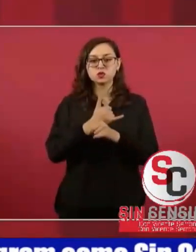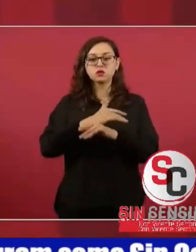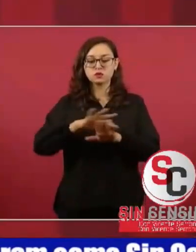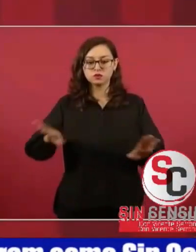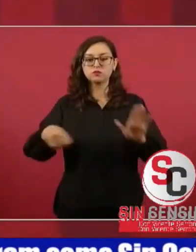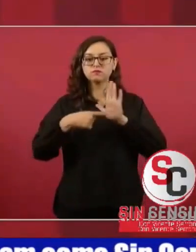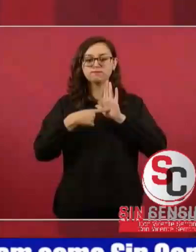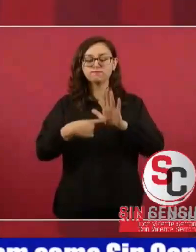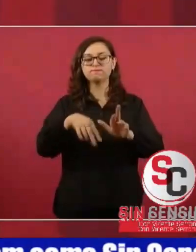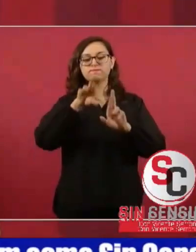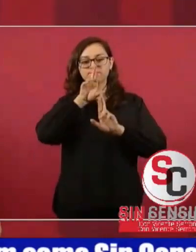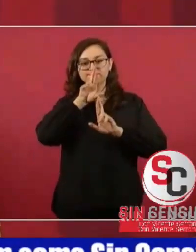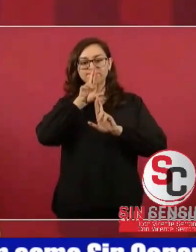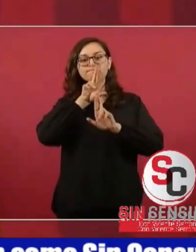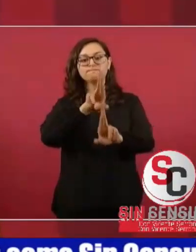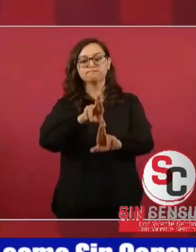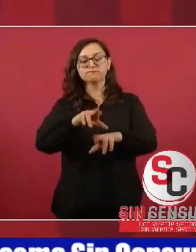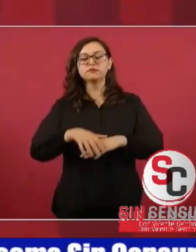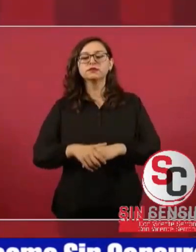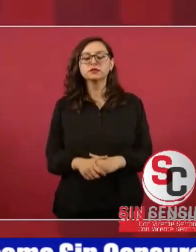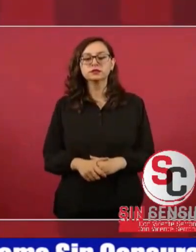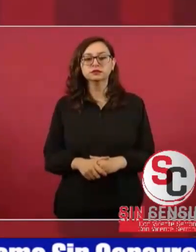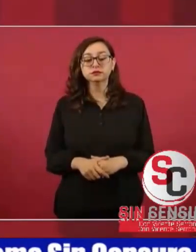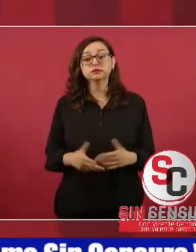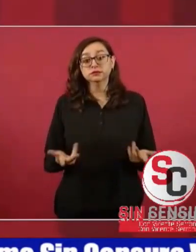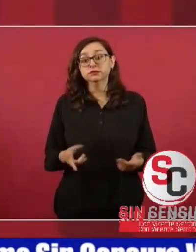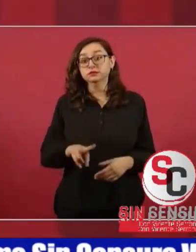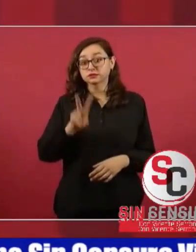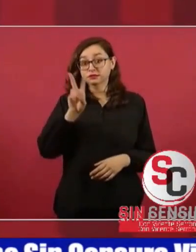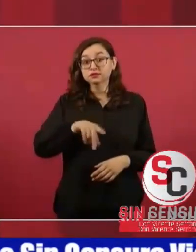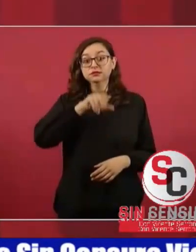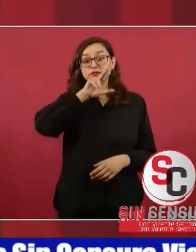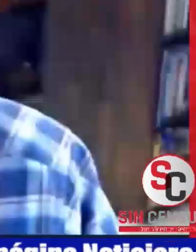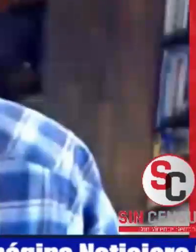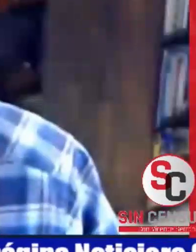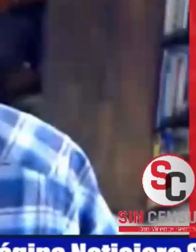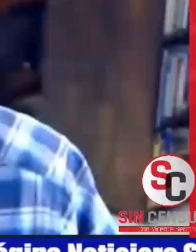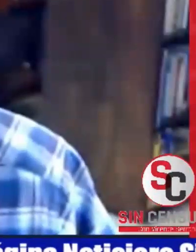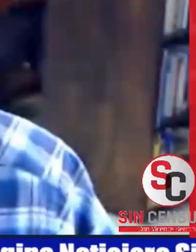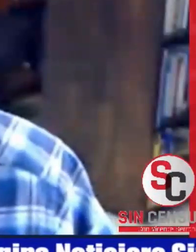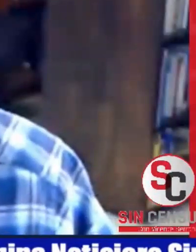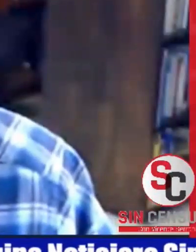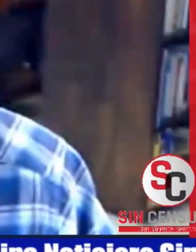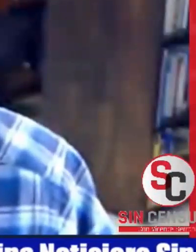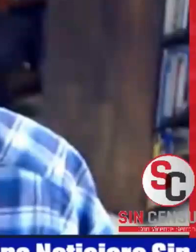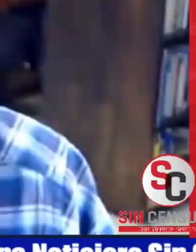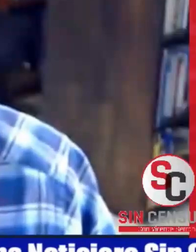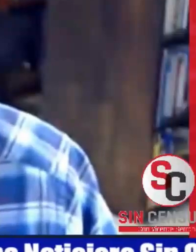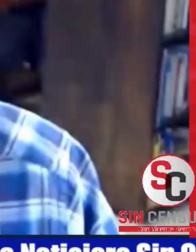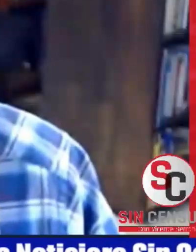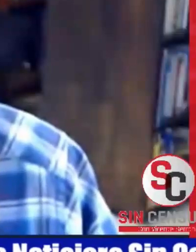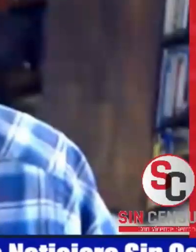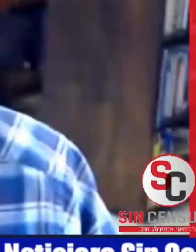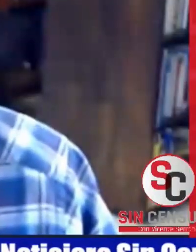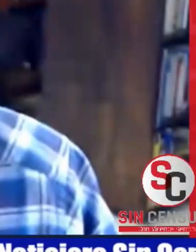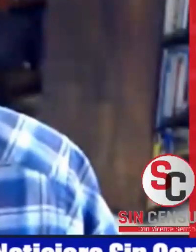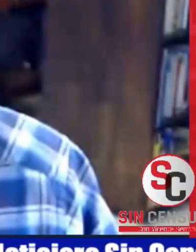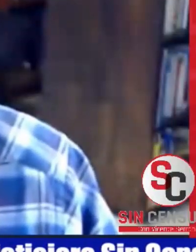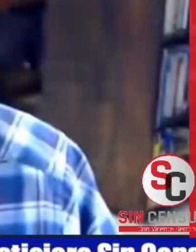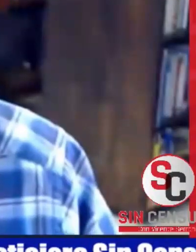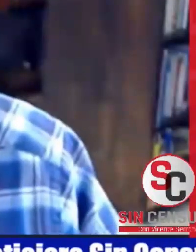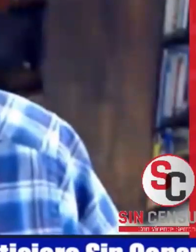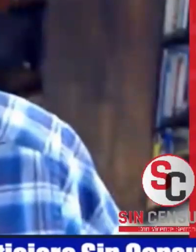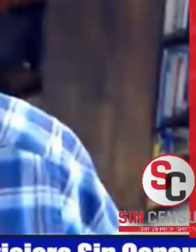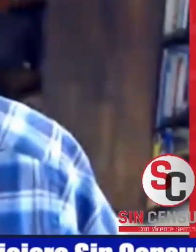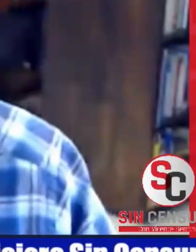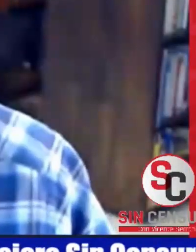progresistas. Dos, porque ha defendido los intereses de toda América Latina. Recuerda lo que sucedió en la cumbre